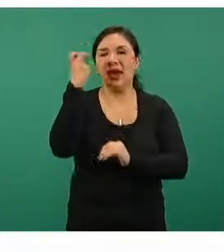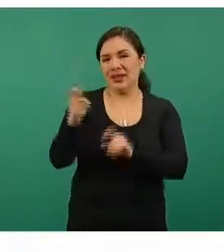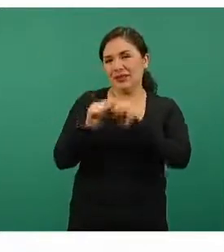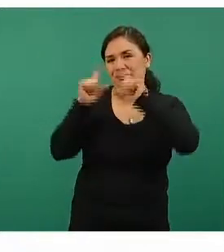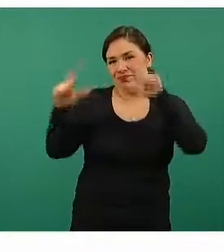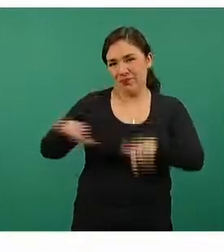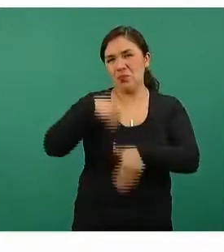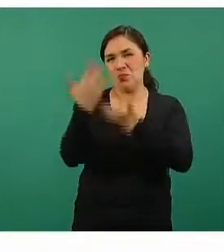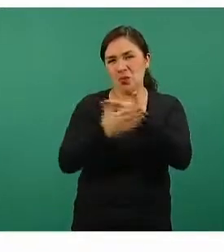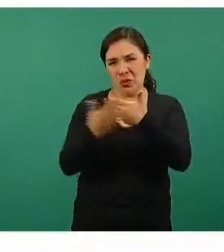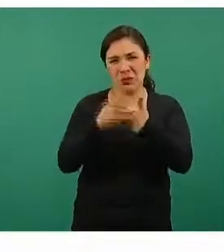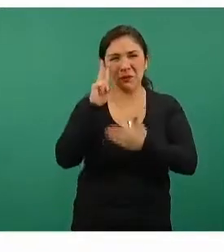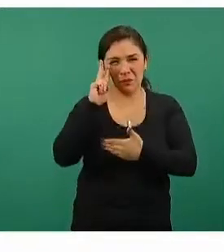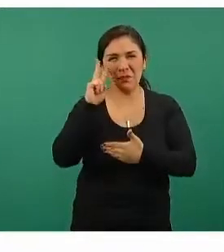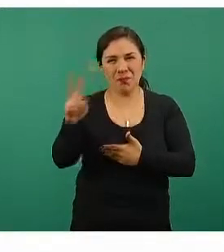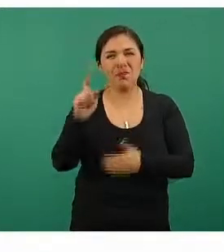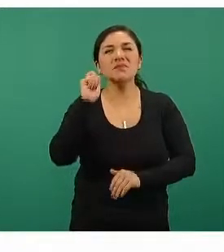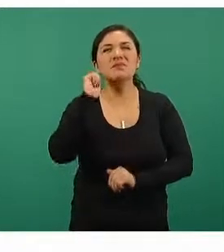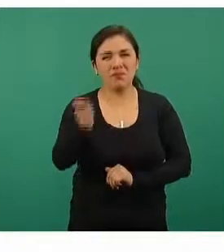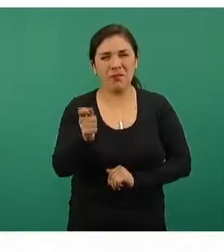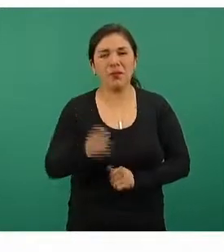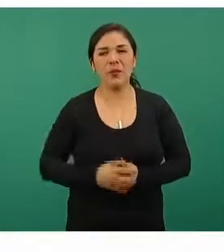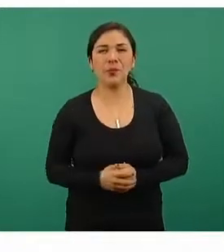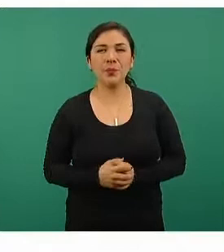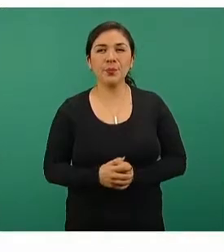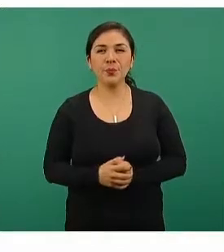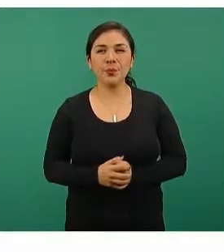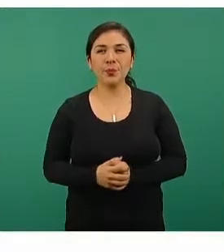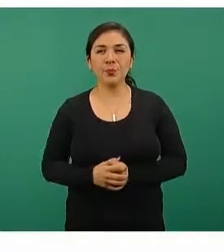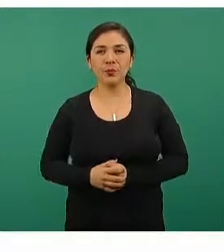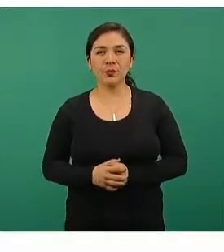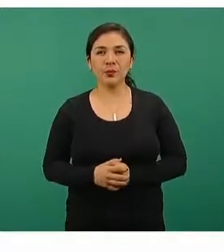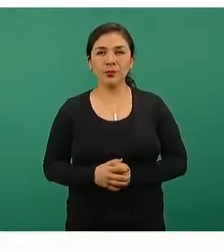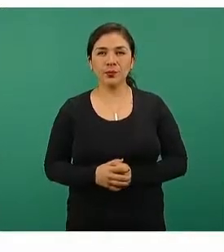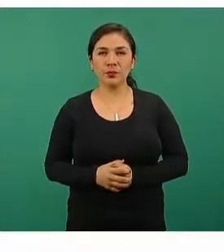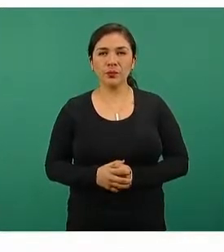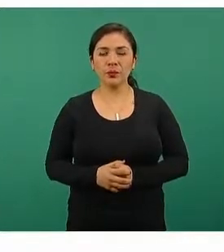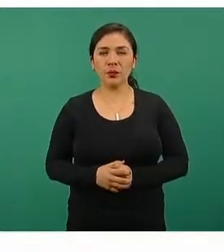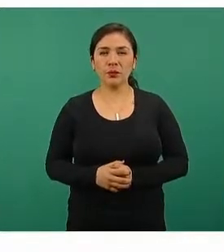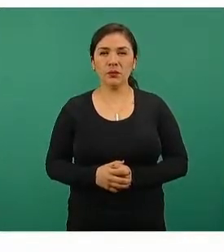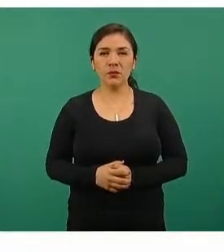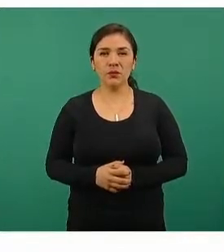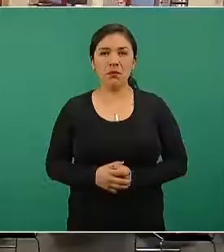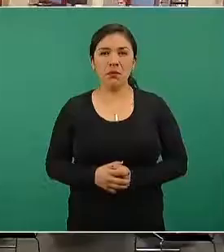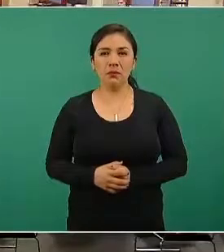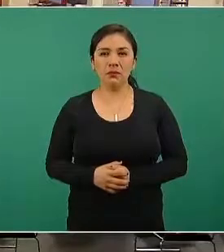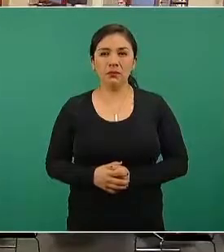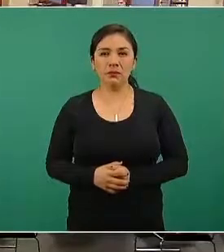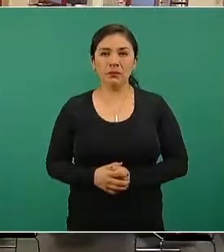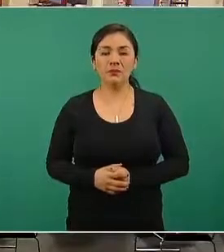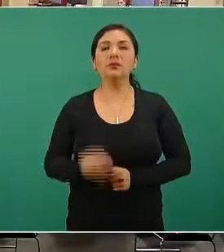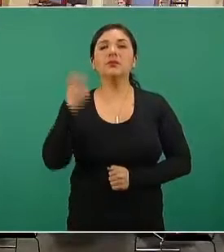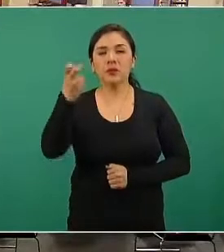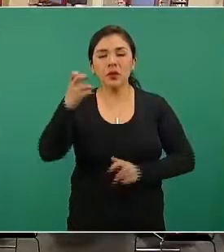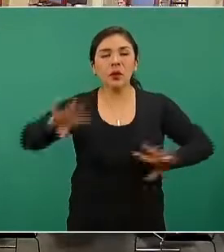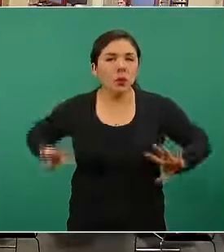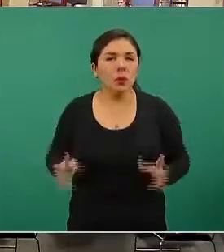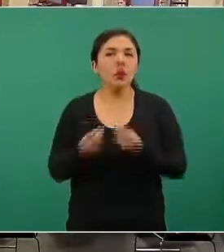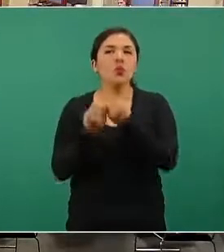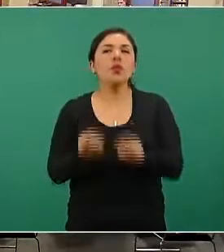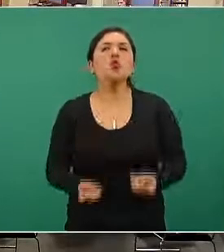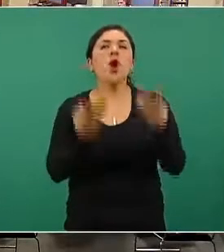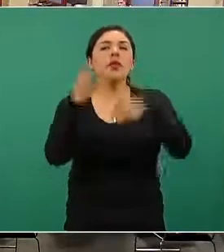siguiente dato de la siguiente diapositiva, en donde vemos precisamente la carga acumulada, el